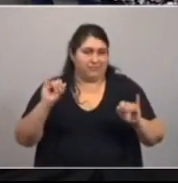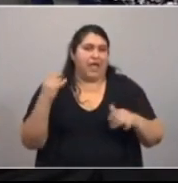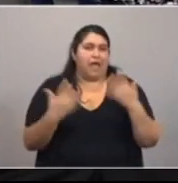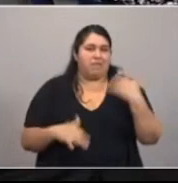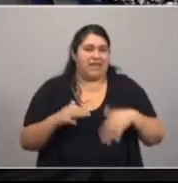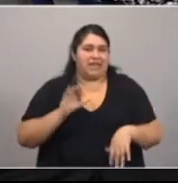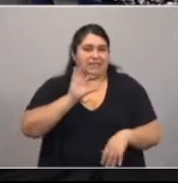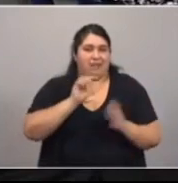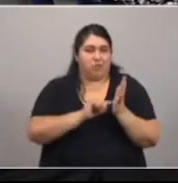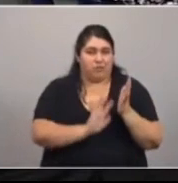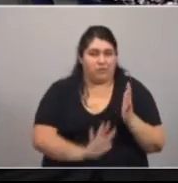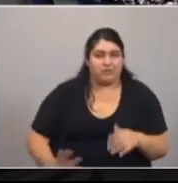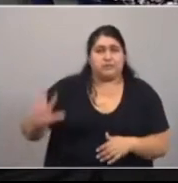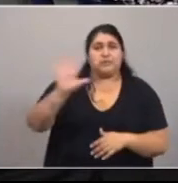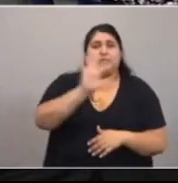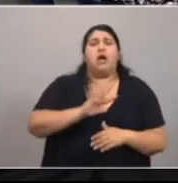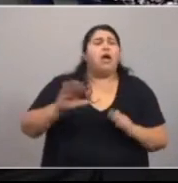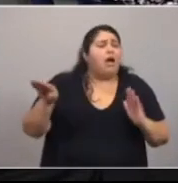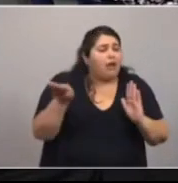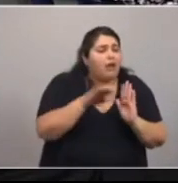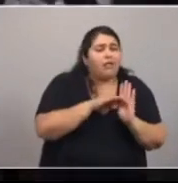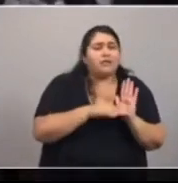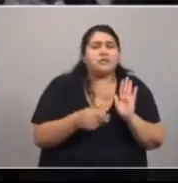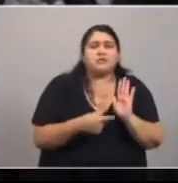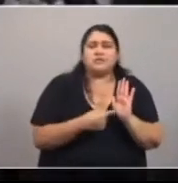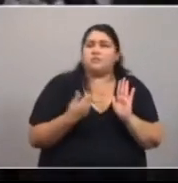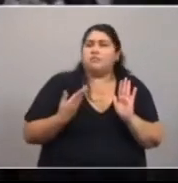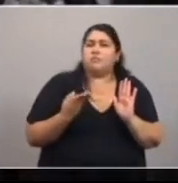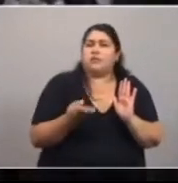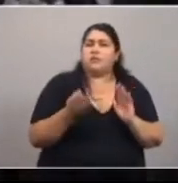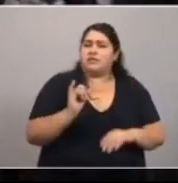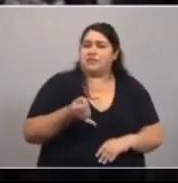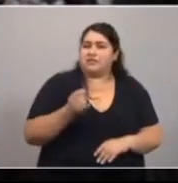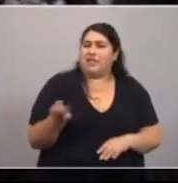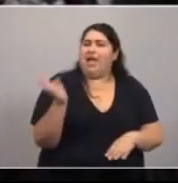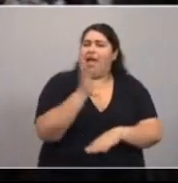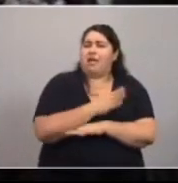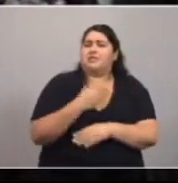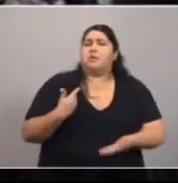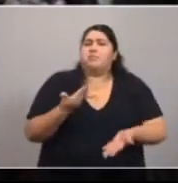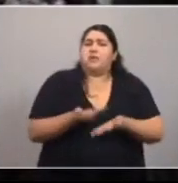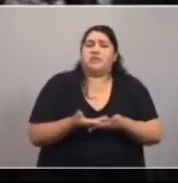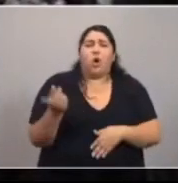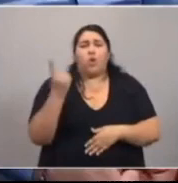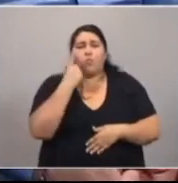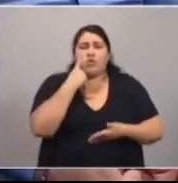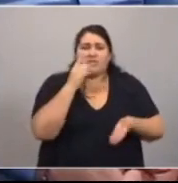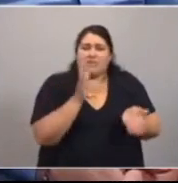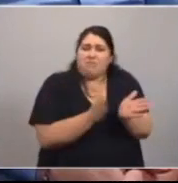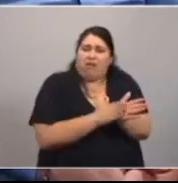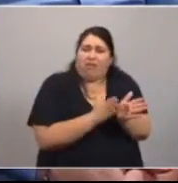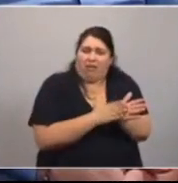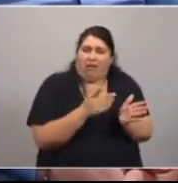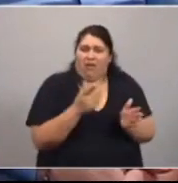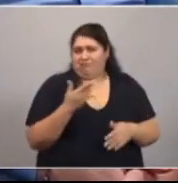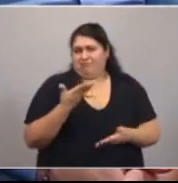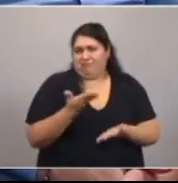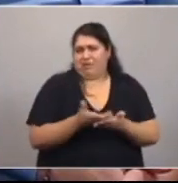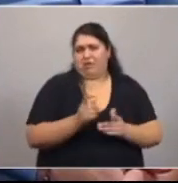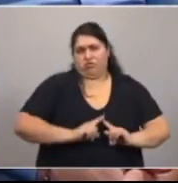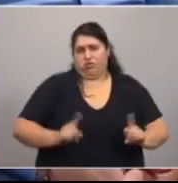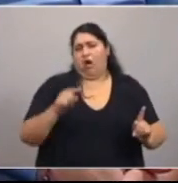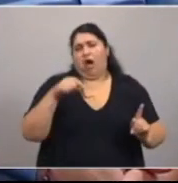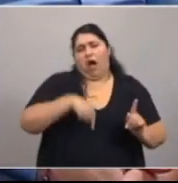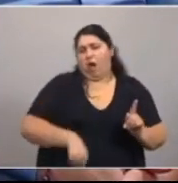esta línea de crédito. Antes requería un certificado municipal, en este caso ese paso lo vamos a saltear para hacerlo más rápido y más eficiente,